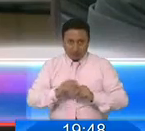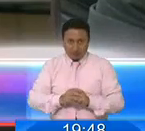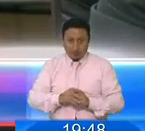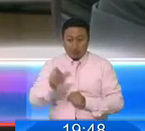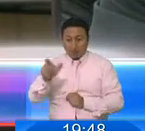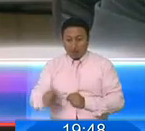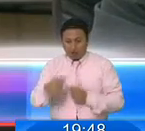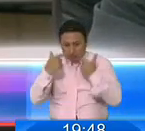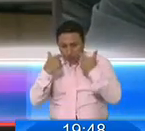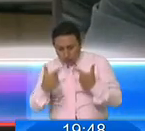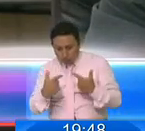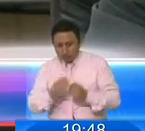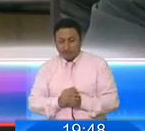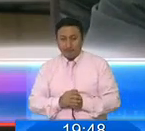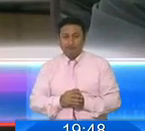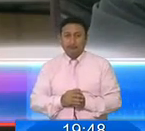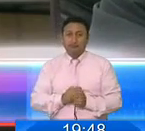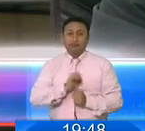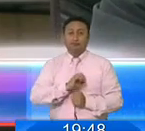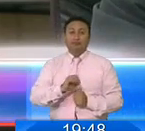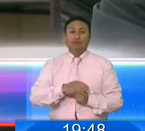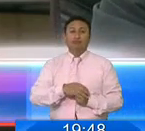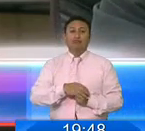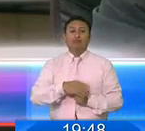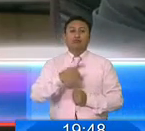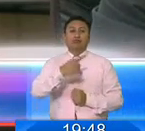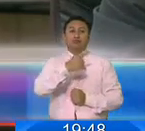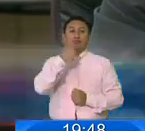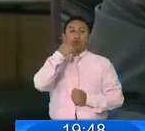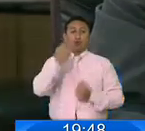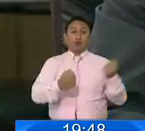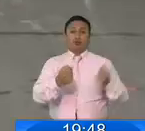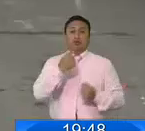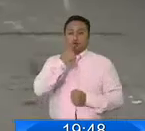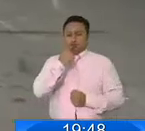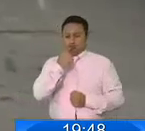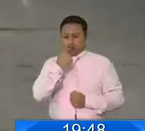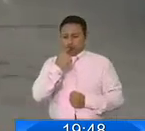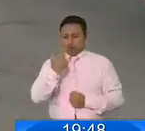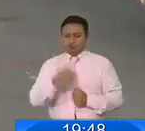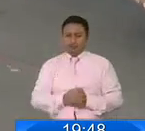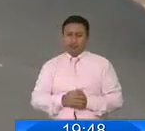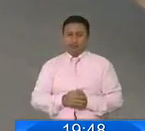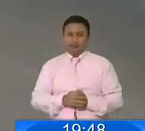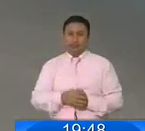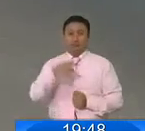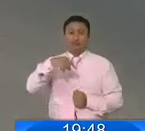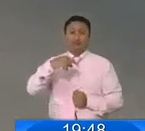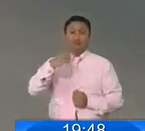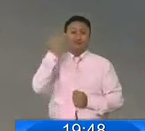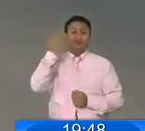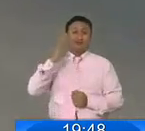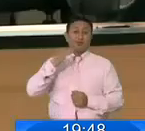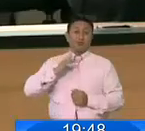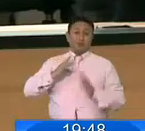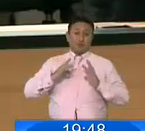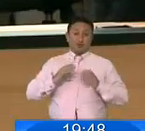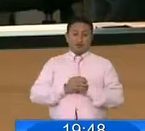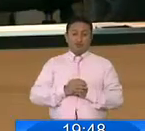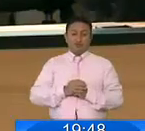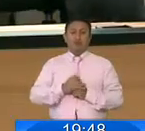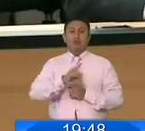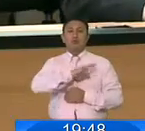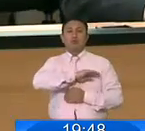nuestro personal sobre todo pues el examen de alcoholemia al que se someten los conductores en el marco de estos días de asueto informaron que los balnearios